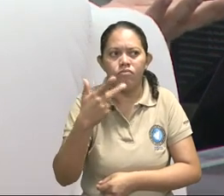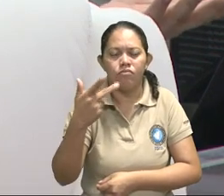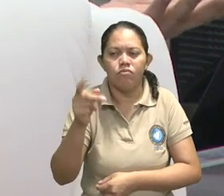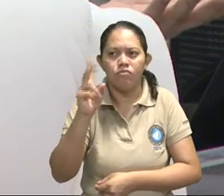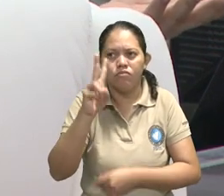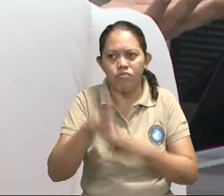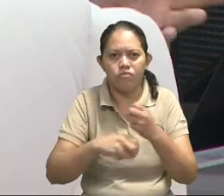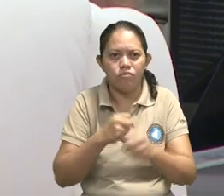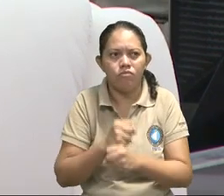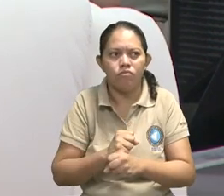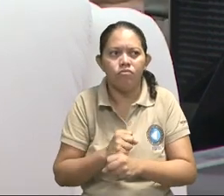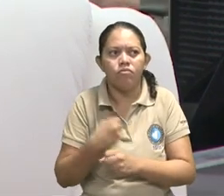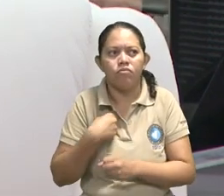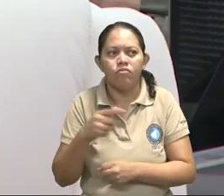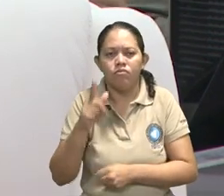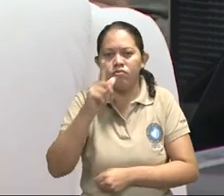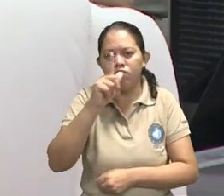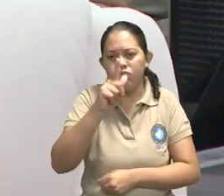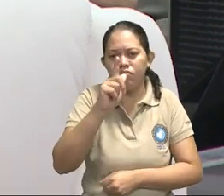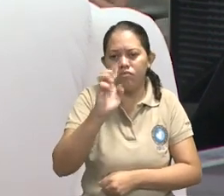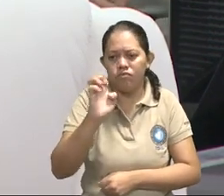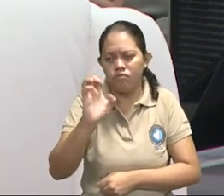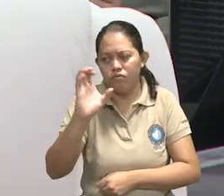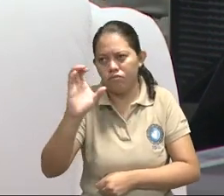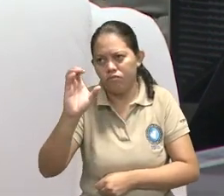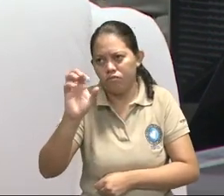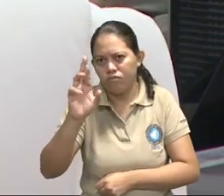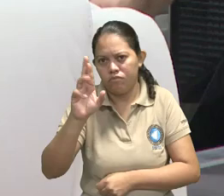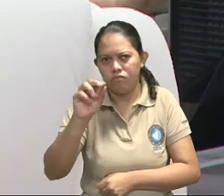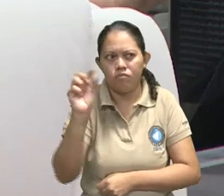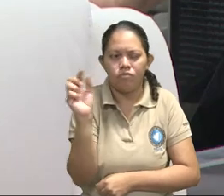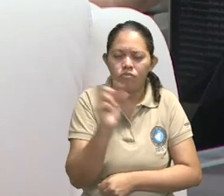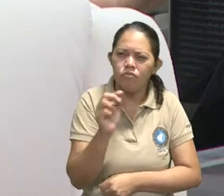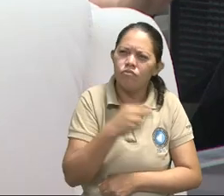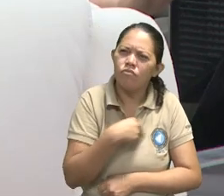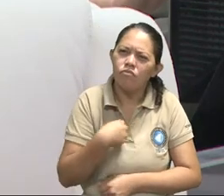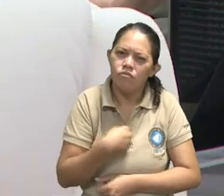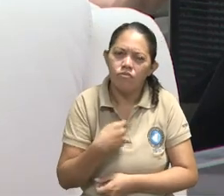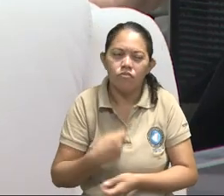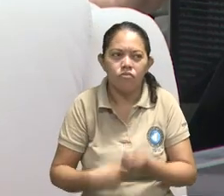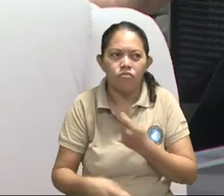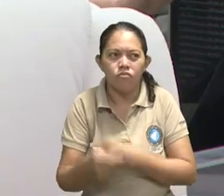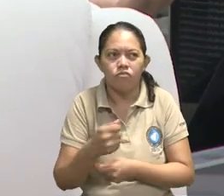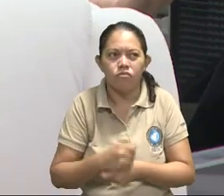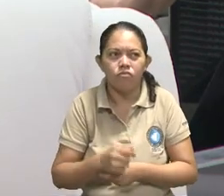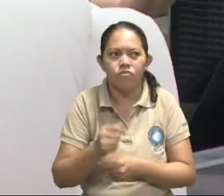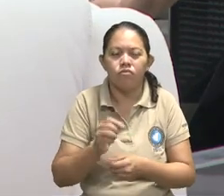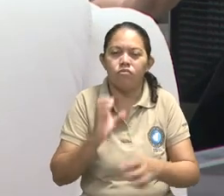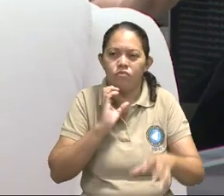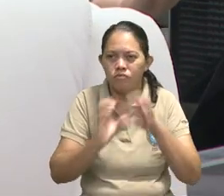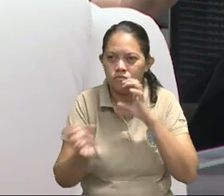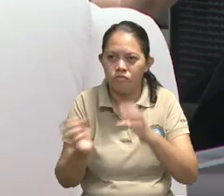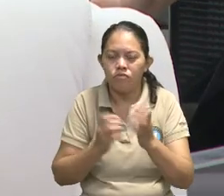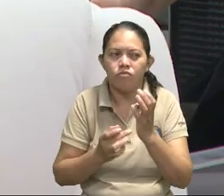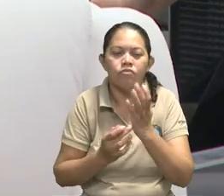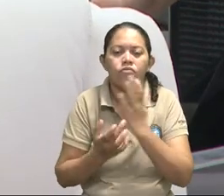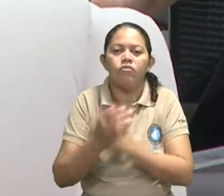1982, cuando Telcor era una empresa prestadora de servicios de